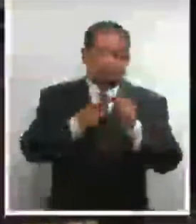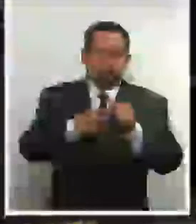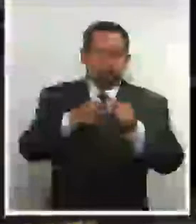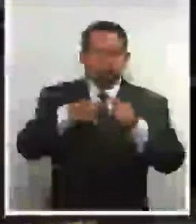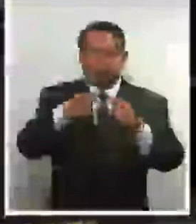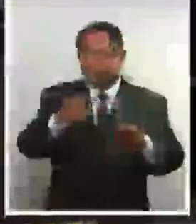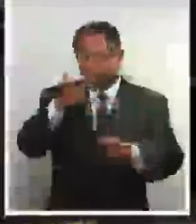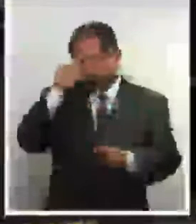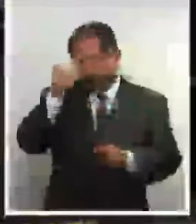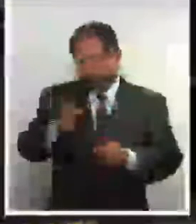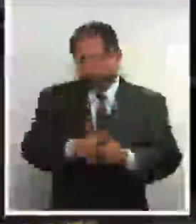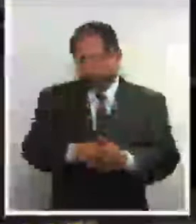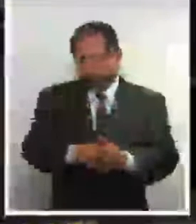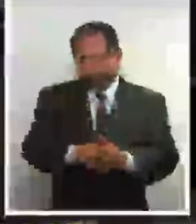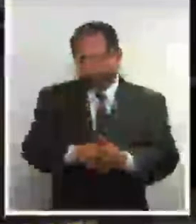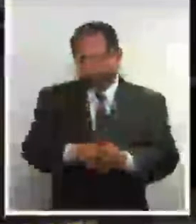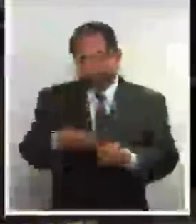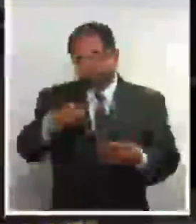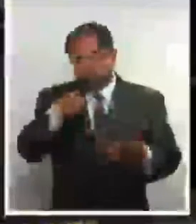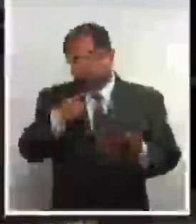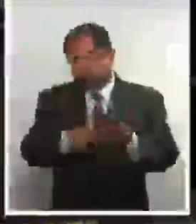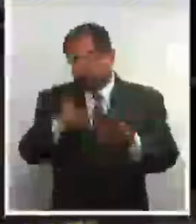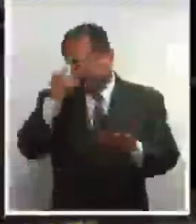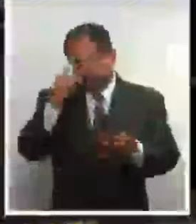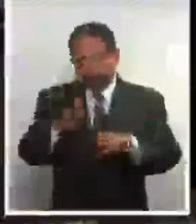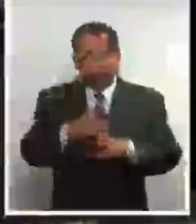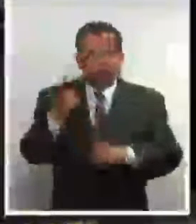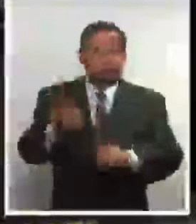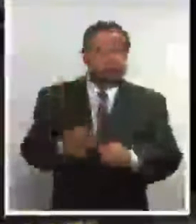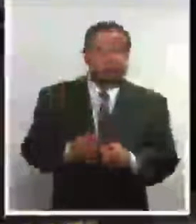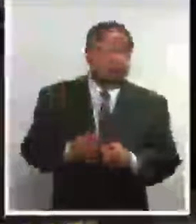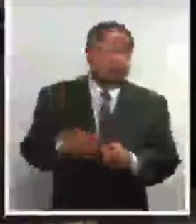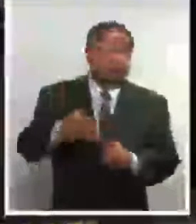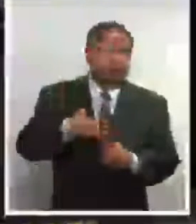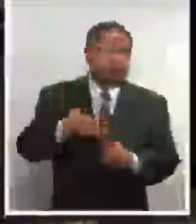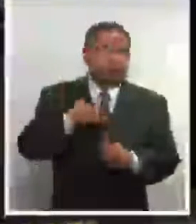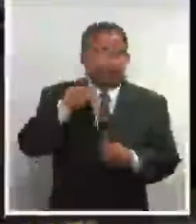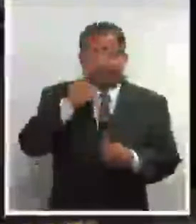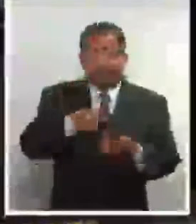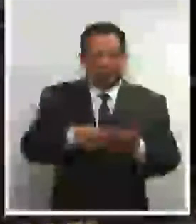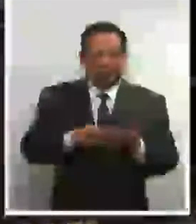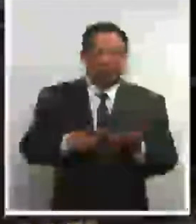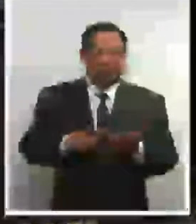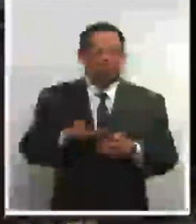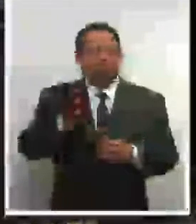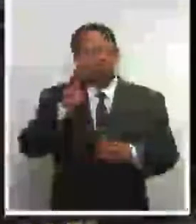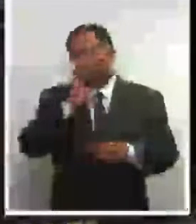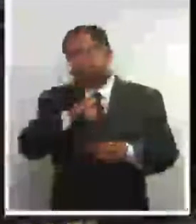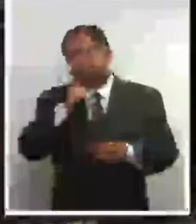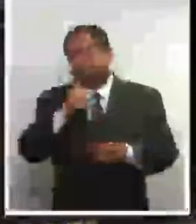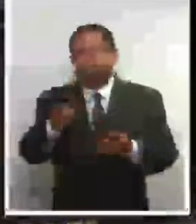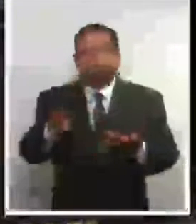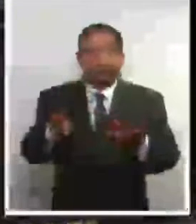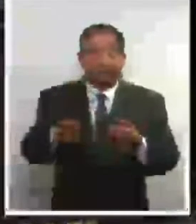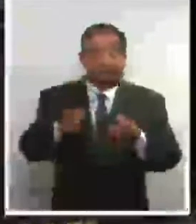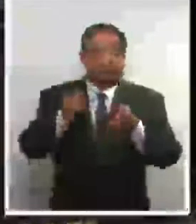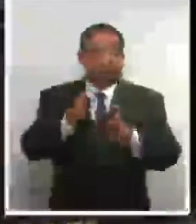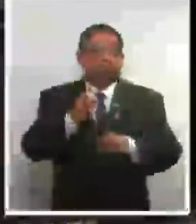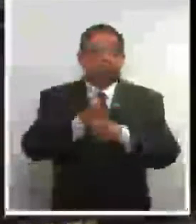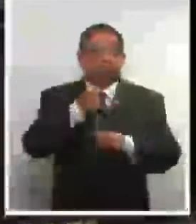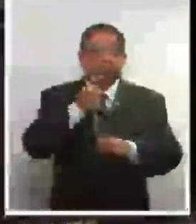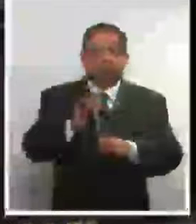razones. Subo en contra porque me parece muy jovesiano, es decir, la